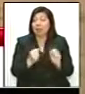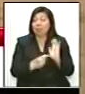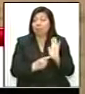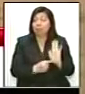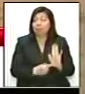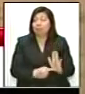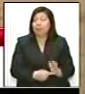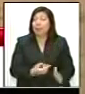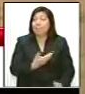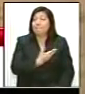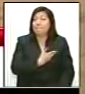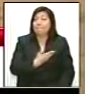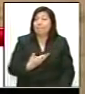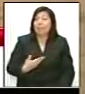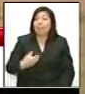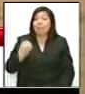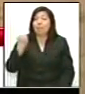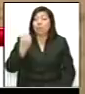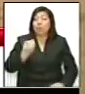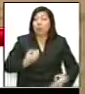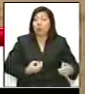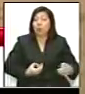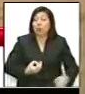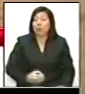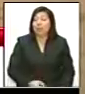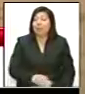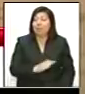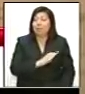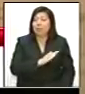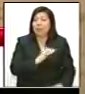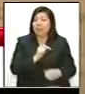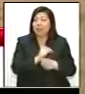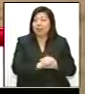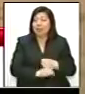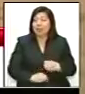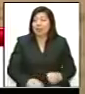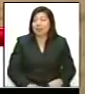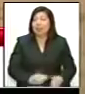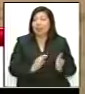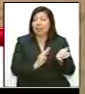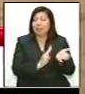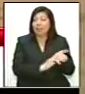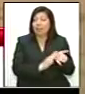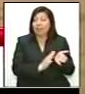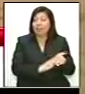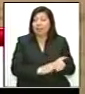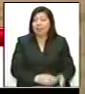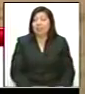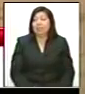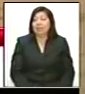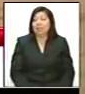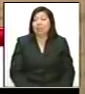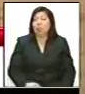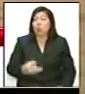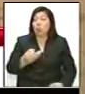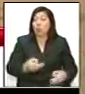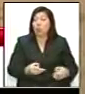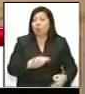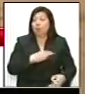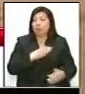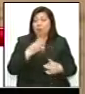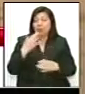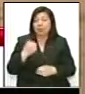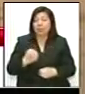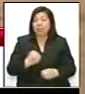presencia del presidente del Poder Judicial, la Fiscal de la Nación, el Defensor del Pueblo, el Ministro de Justicia y el Ministro del